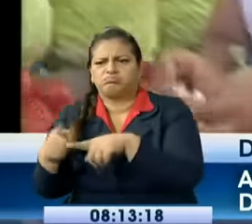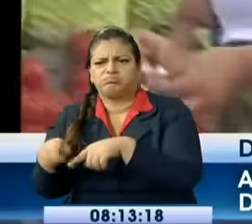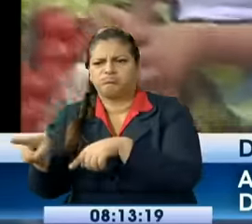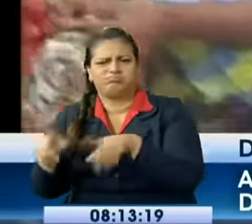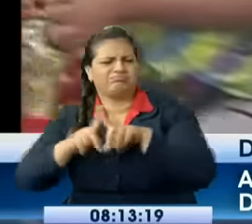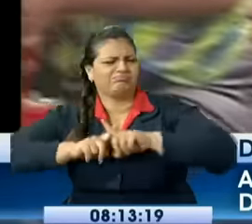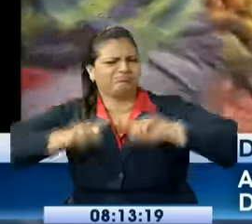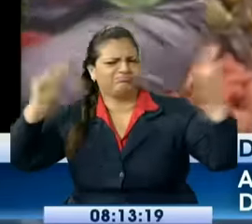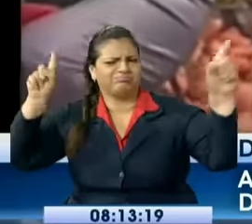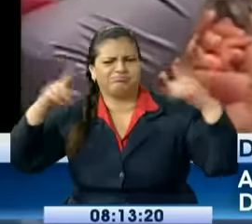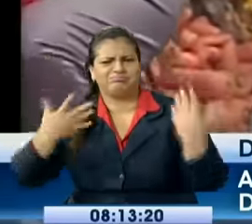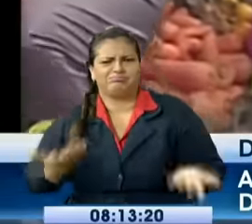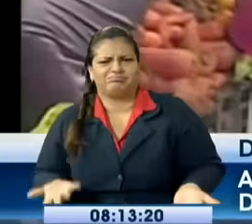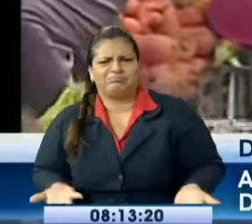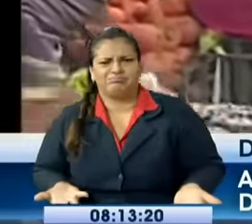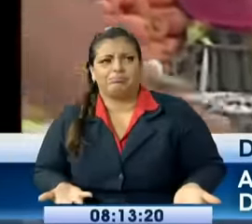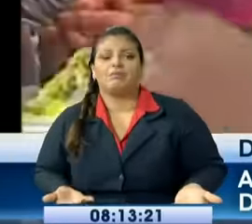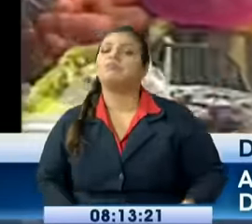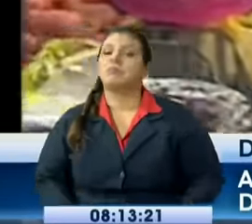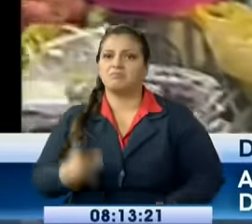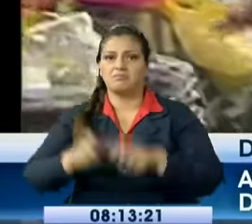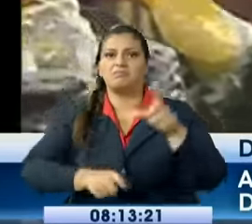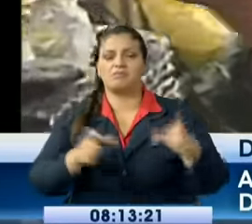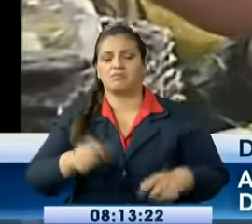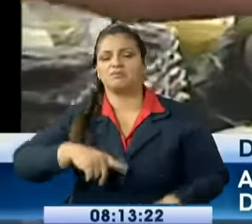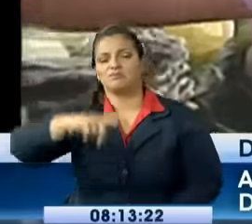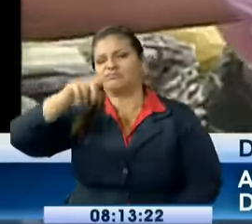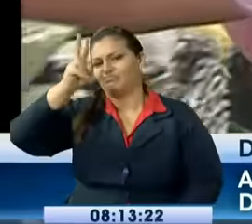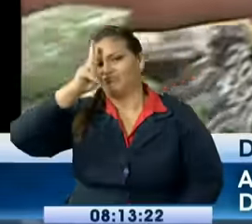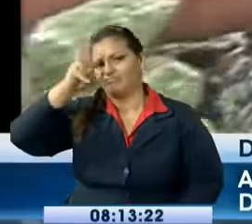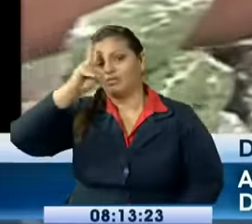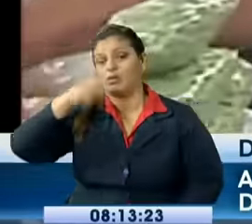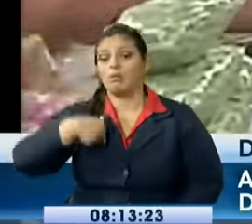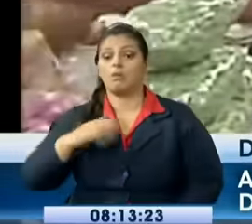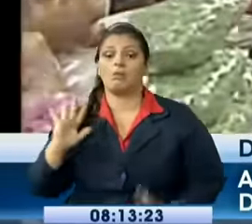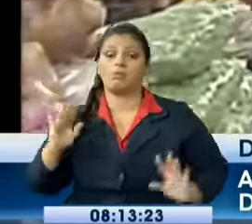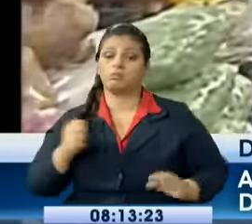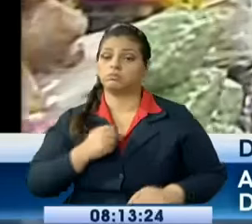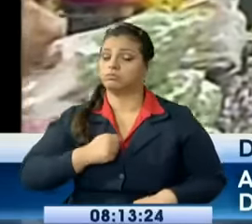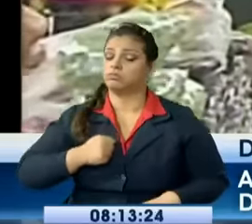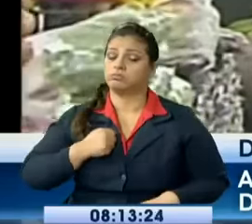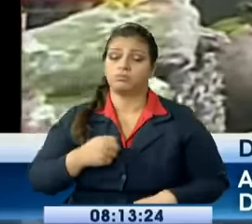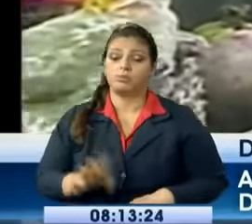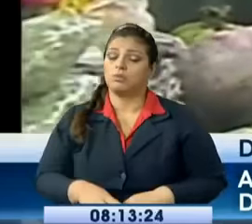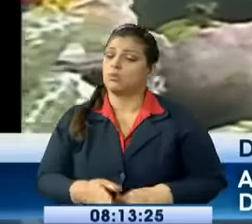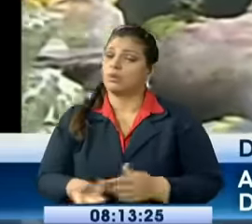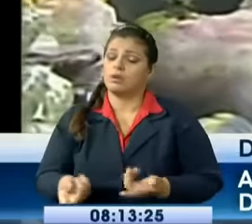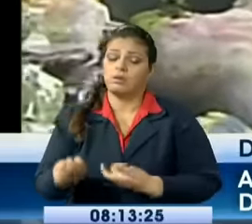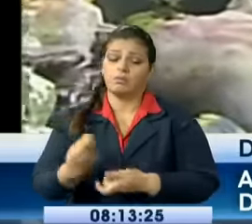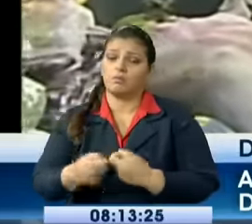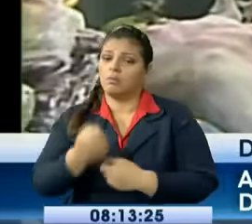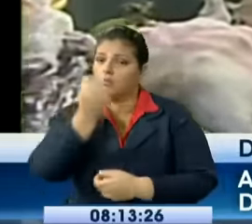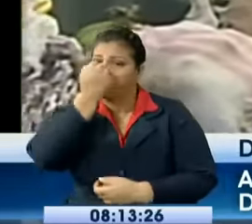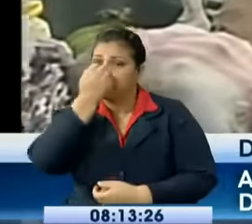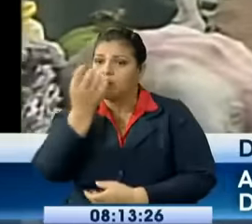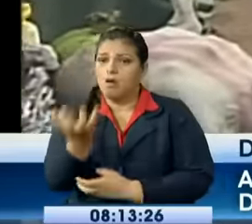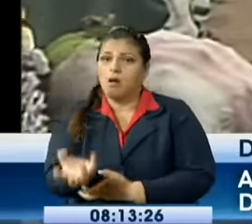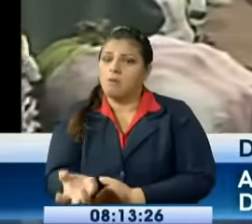era una de las excusas, según varios usuarios de redes sociales el fin de semana. Por ejemplo, el tomate, por ejemplo, ciertos granos.